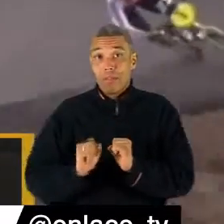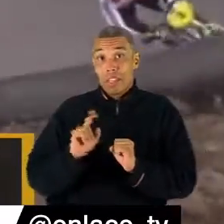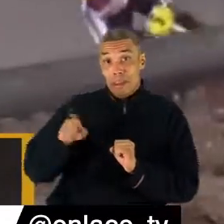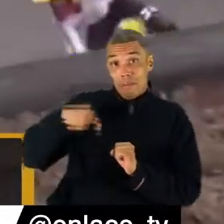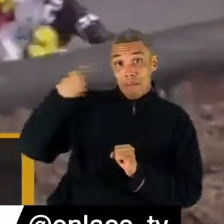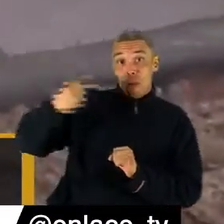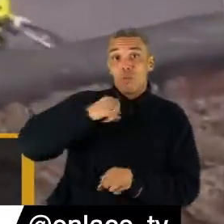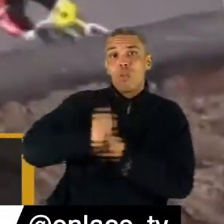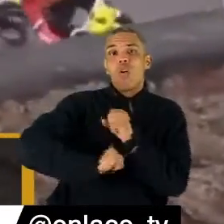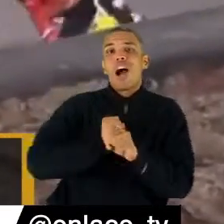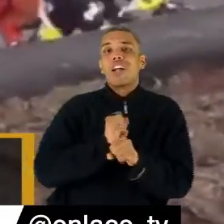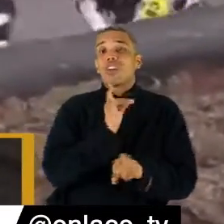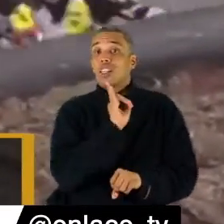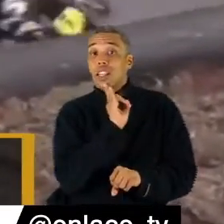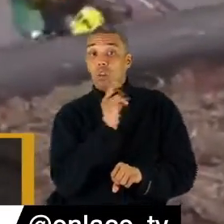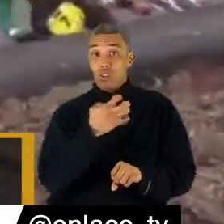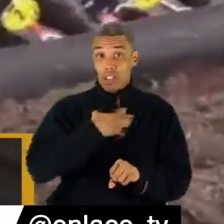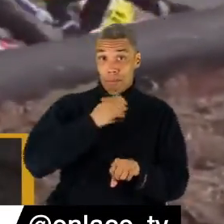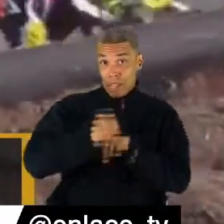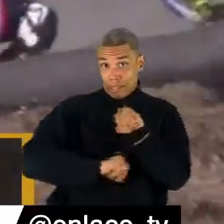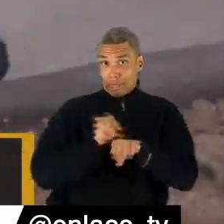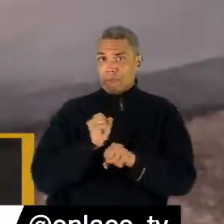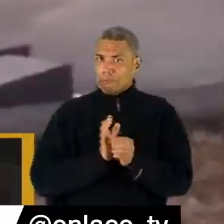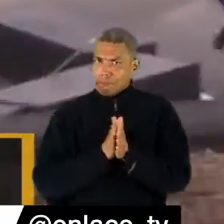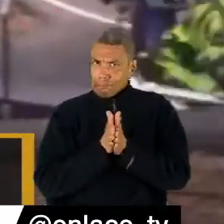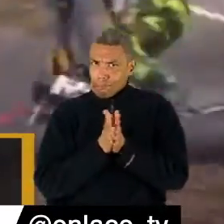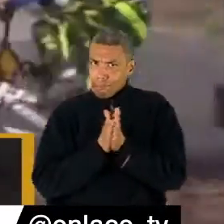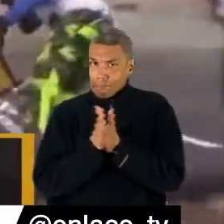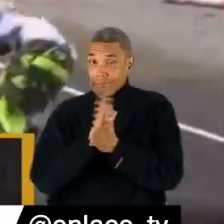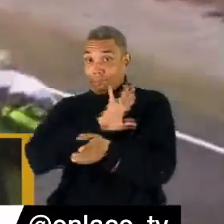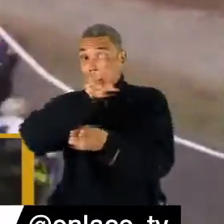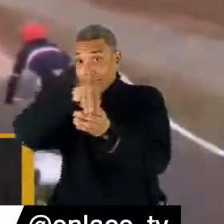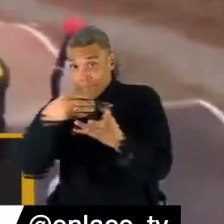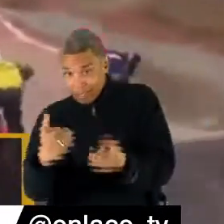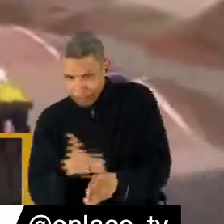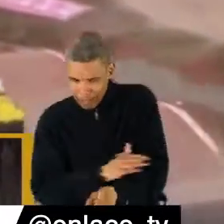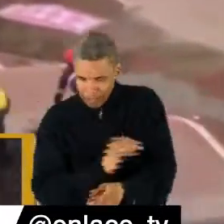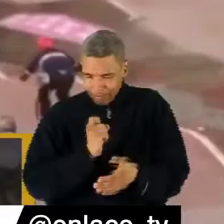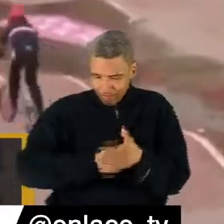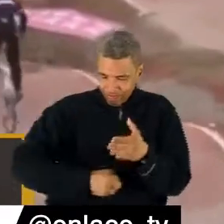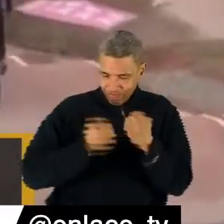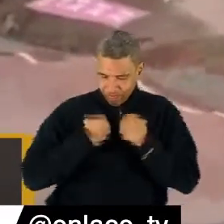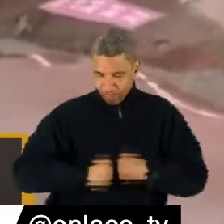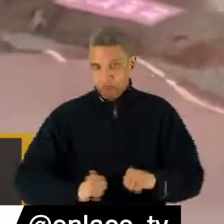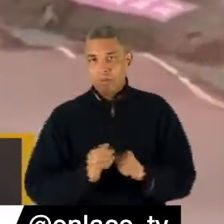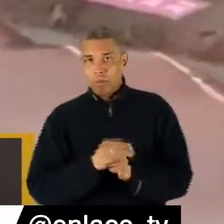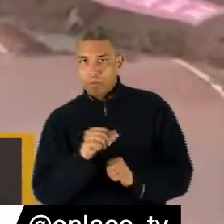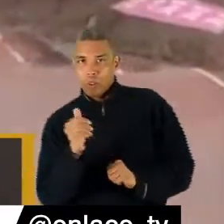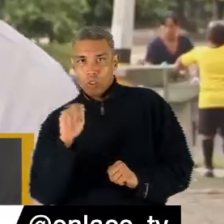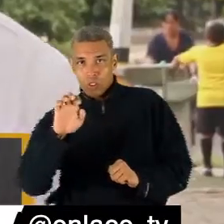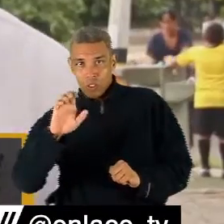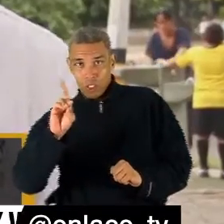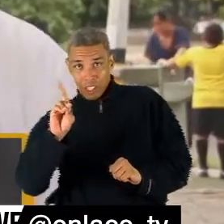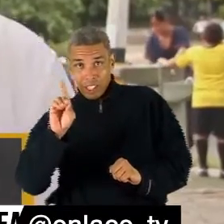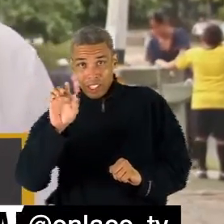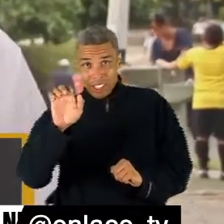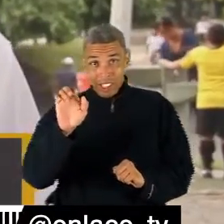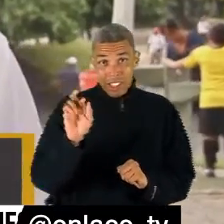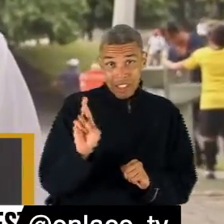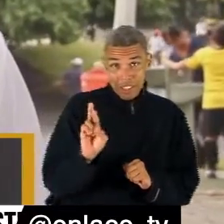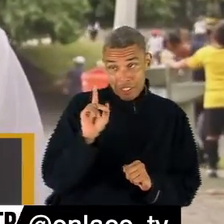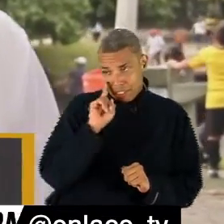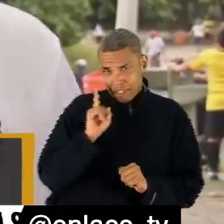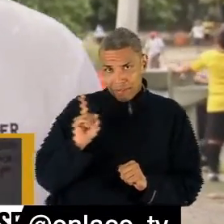de las semifinales disputadas en categoría crucero contó con la participación del barranqueño Eder Serrano. Estuve en mangas con el doble